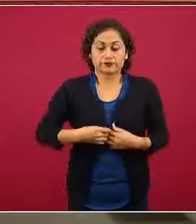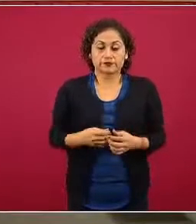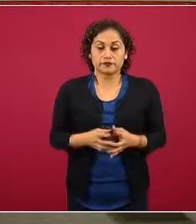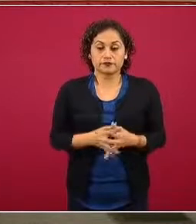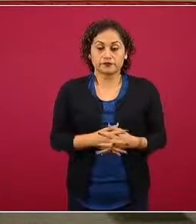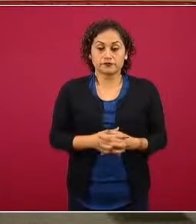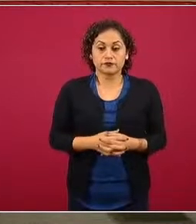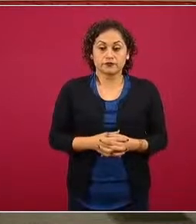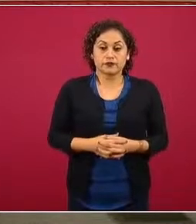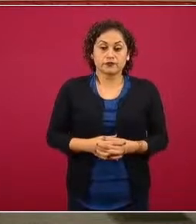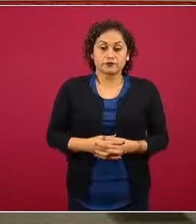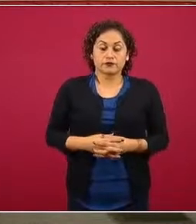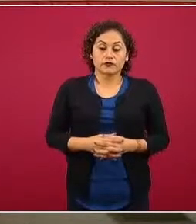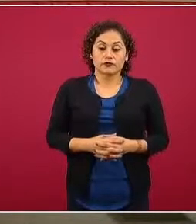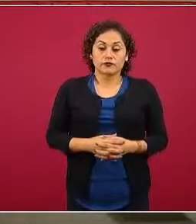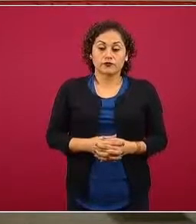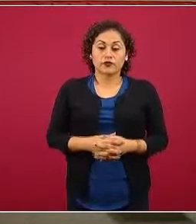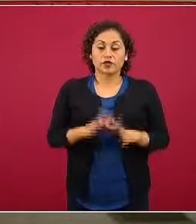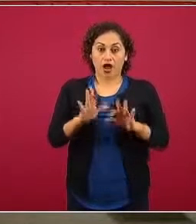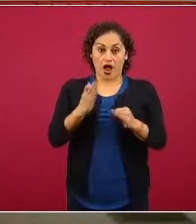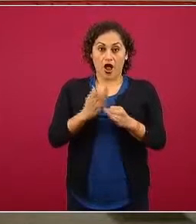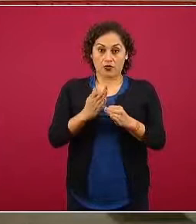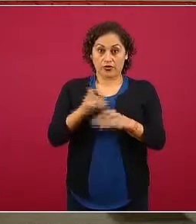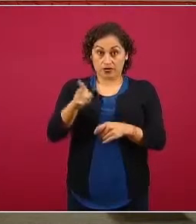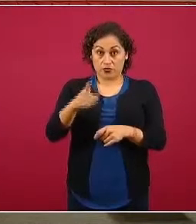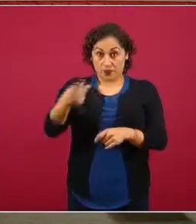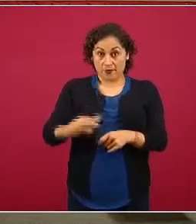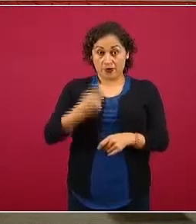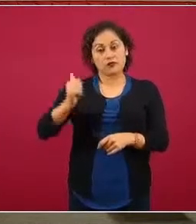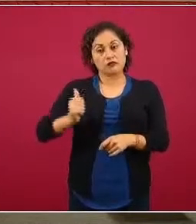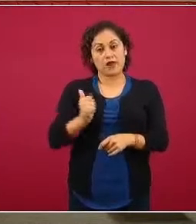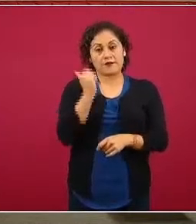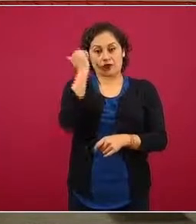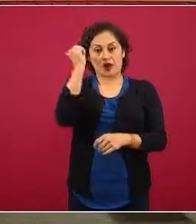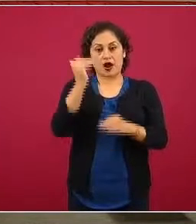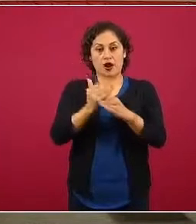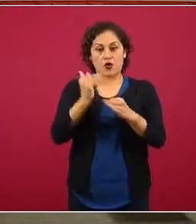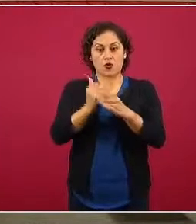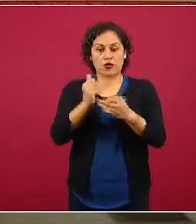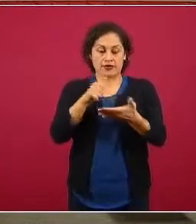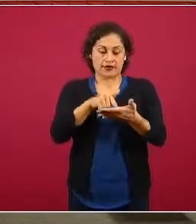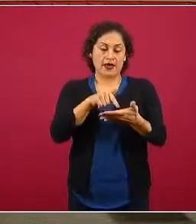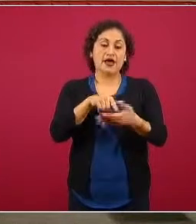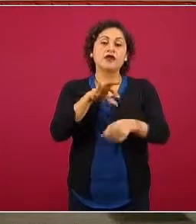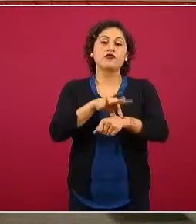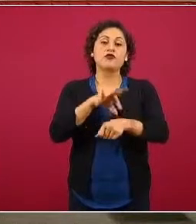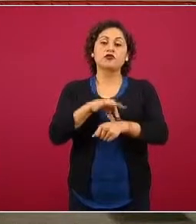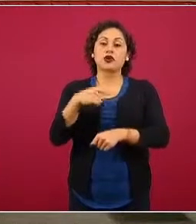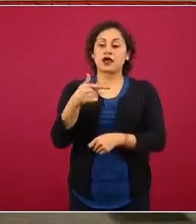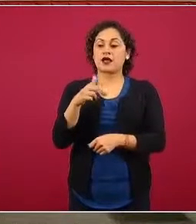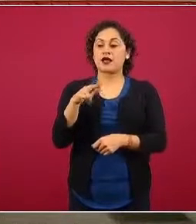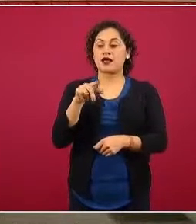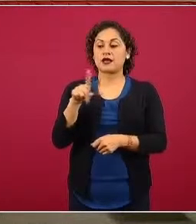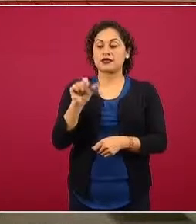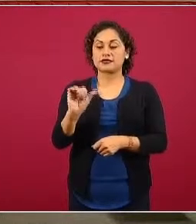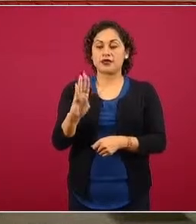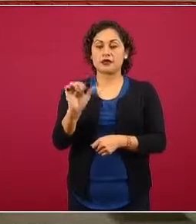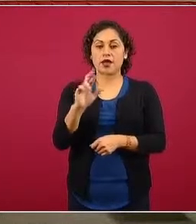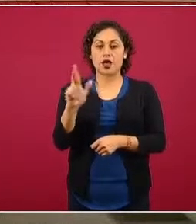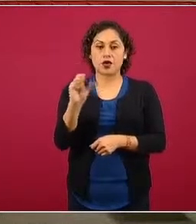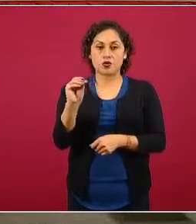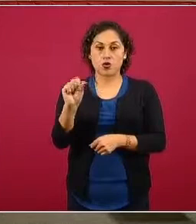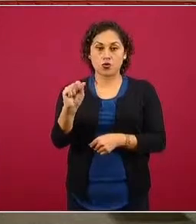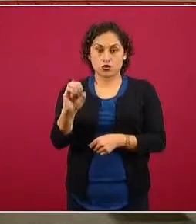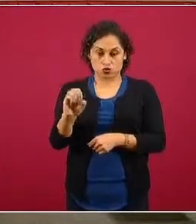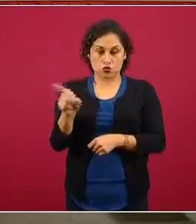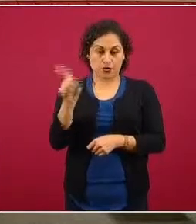Si quieres también, aprovechando tu pregunta, en tiempo real la doctora de la Garza Barroso